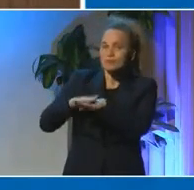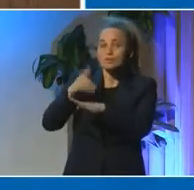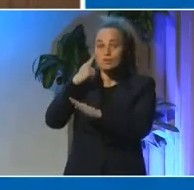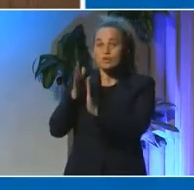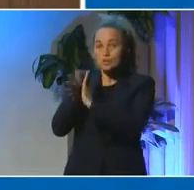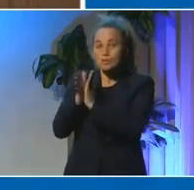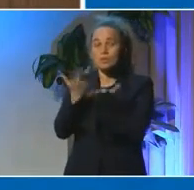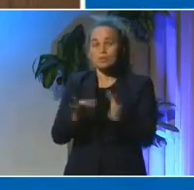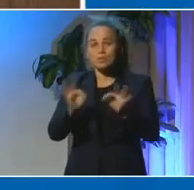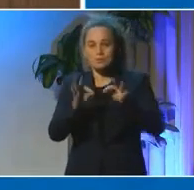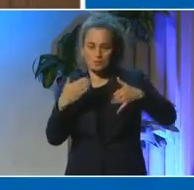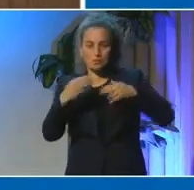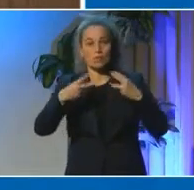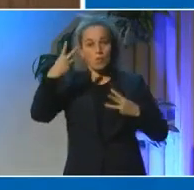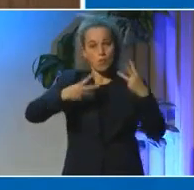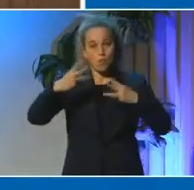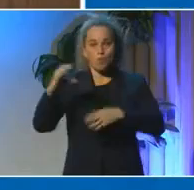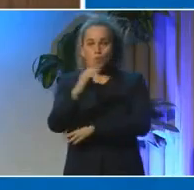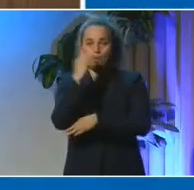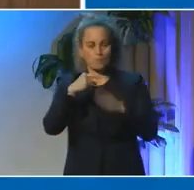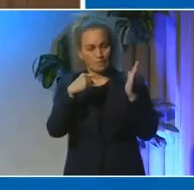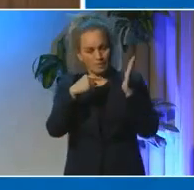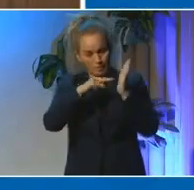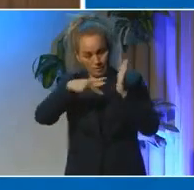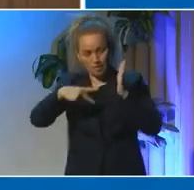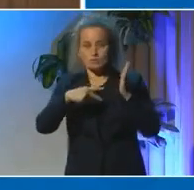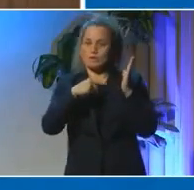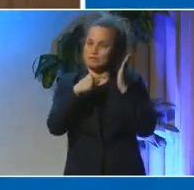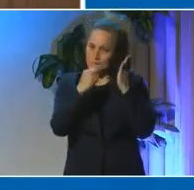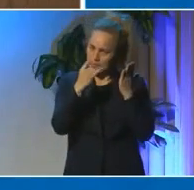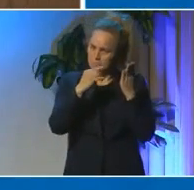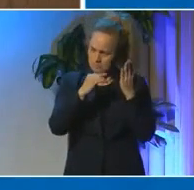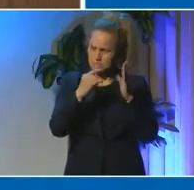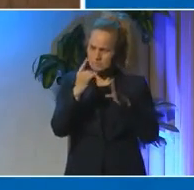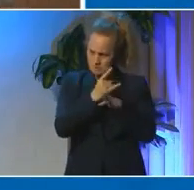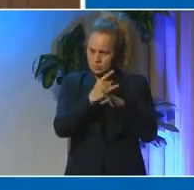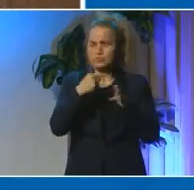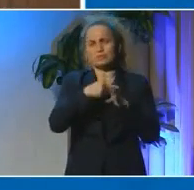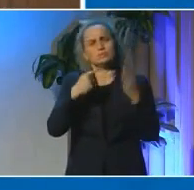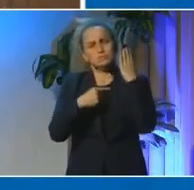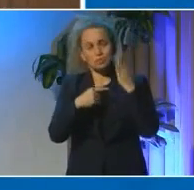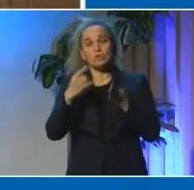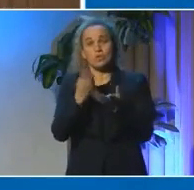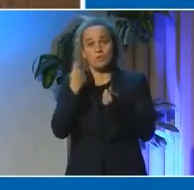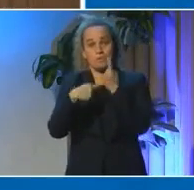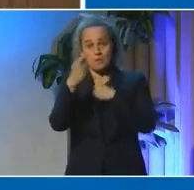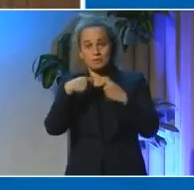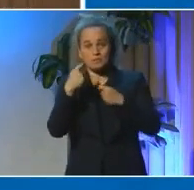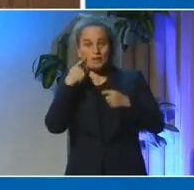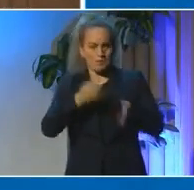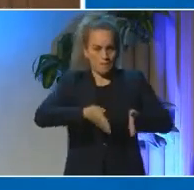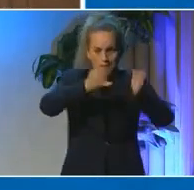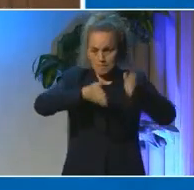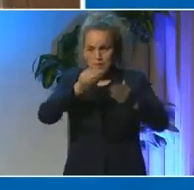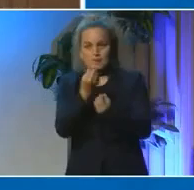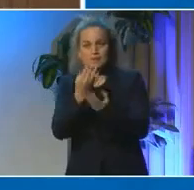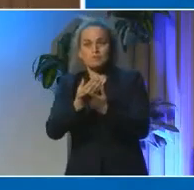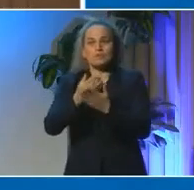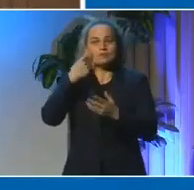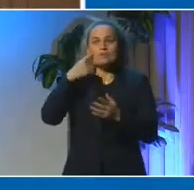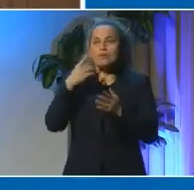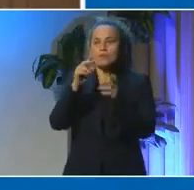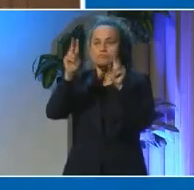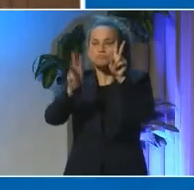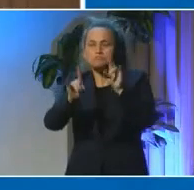Ju Colombia llega Como operador móvil entonces evidentemente nuestro negocio se fundamenta en seguir montando infraestructura antenas que